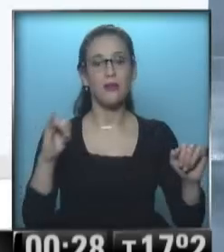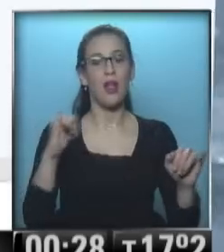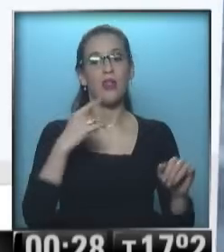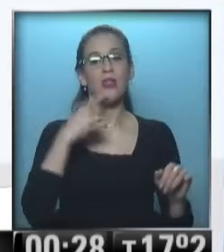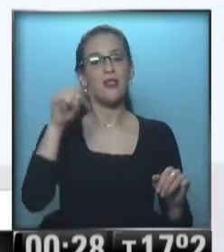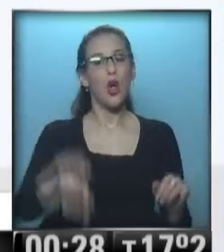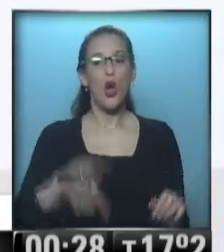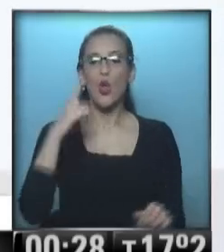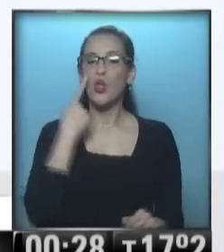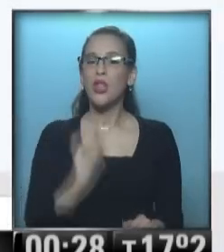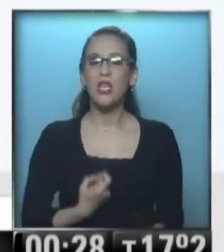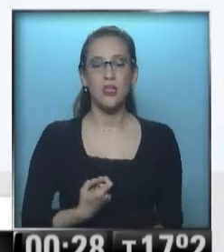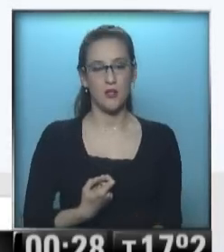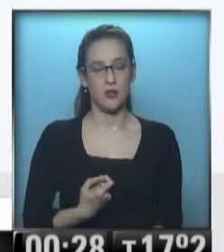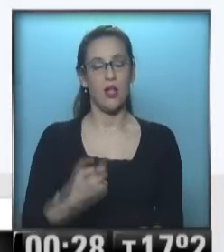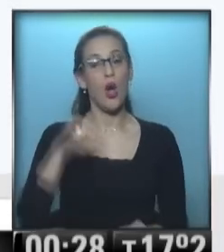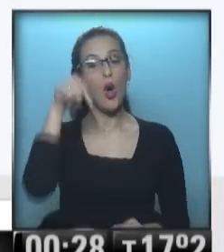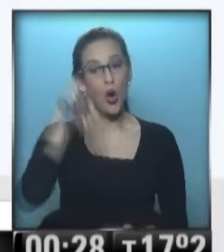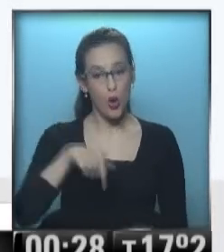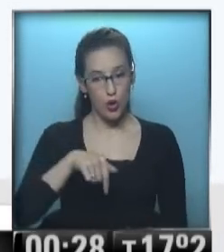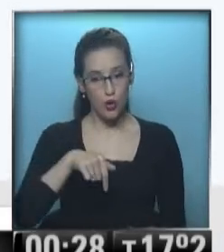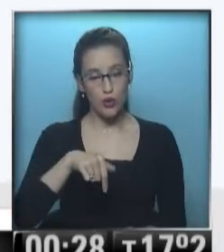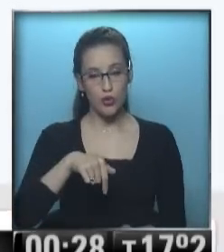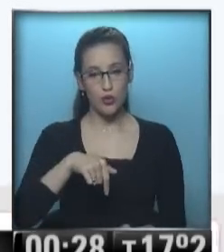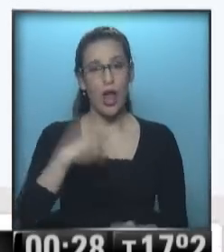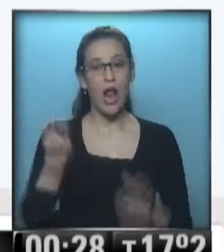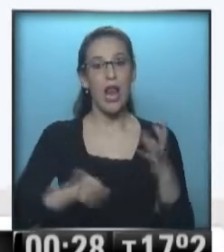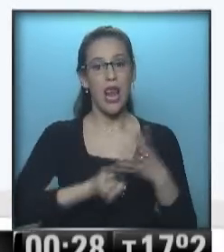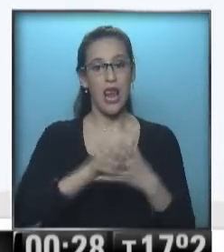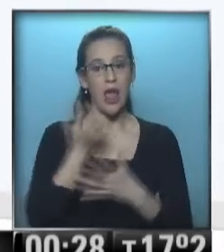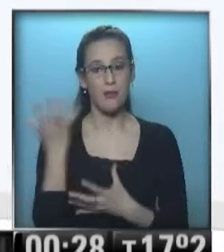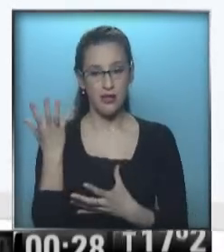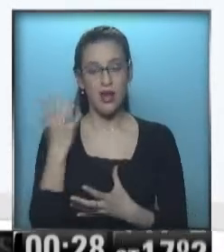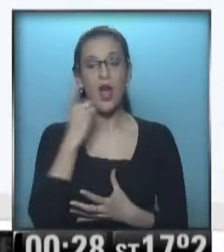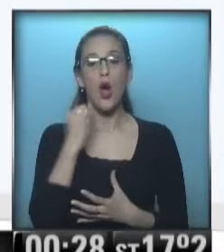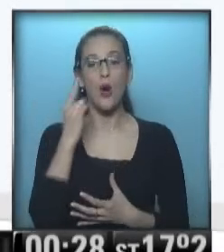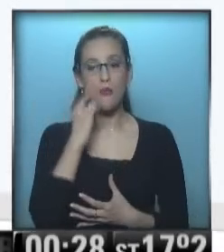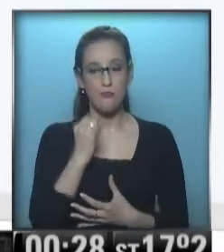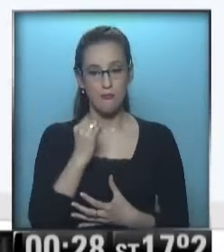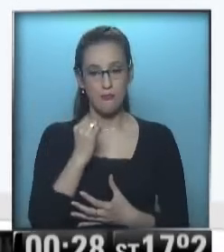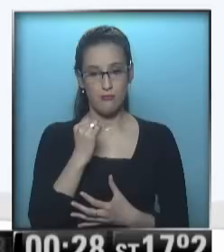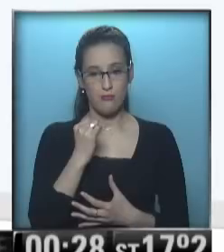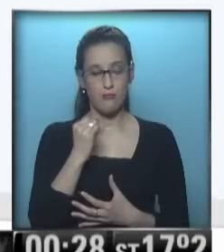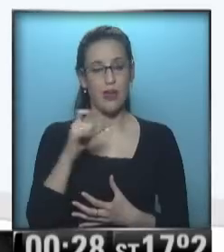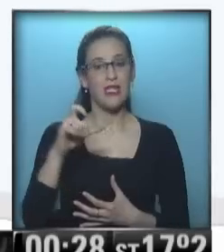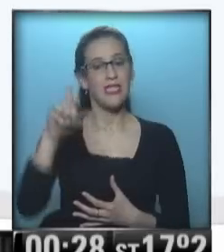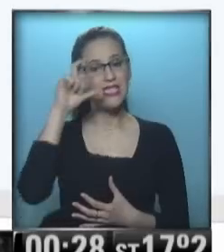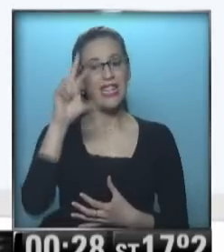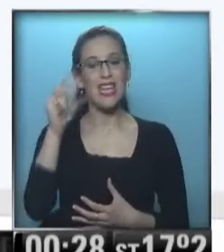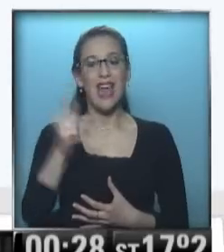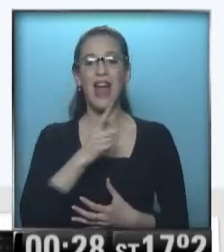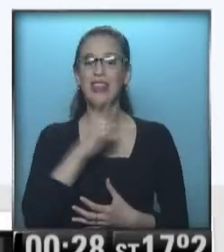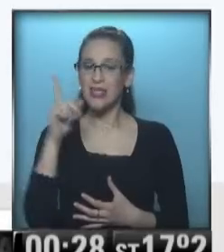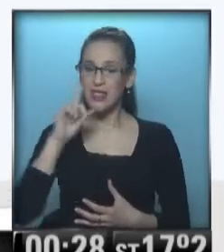información. Comunicamos que hoy, en horas de la mañana, falleció el paciente Gustavo